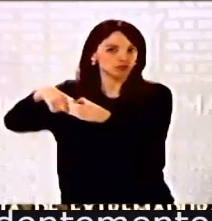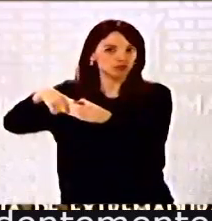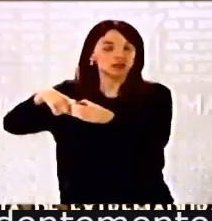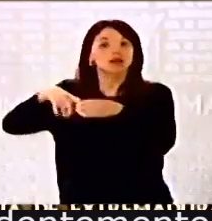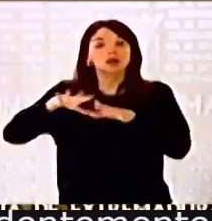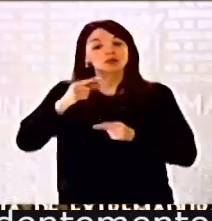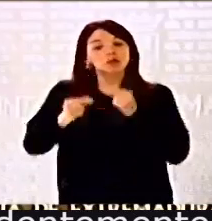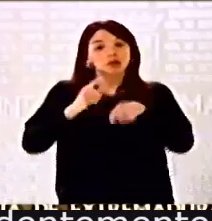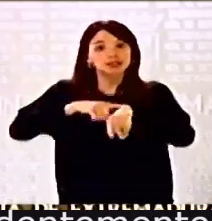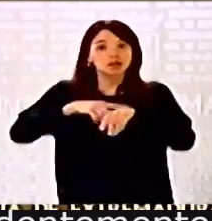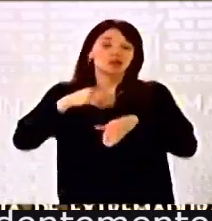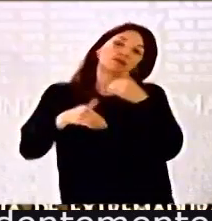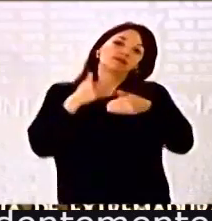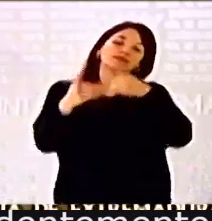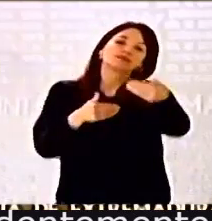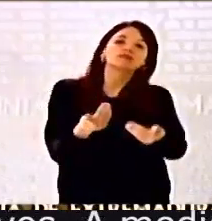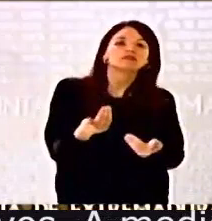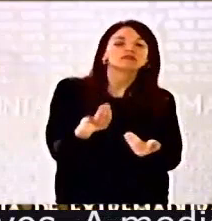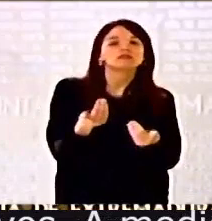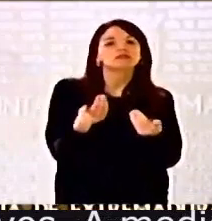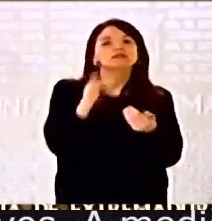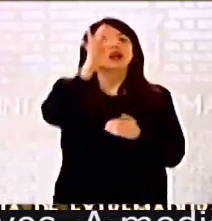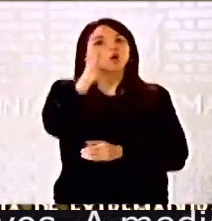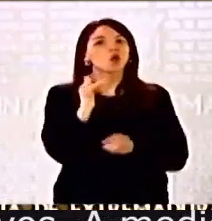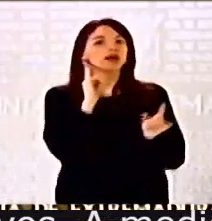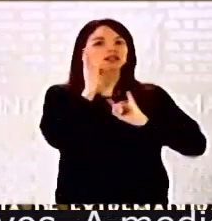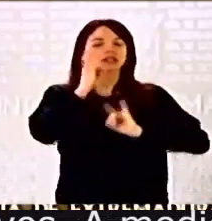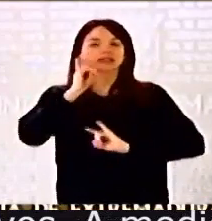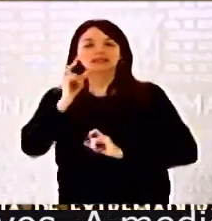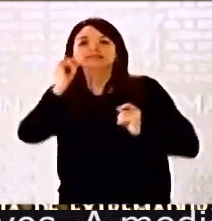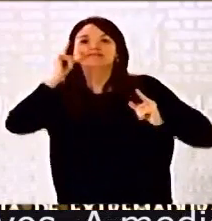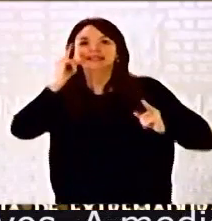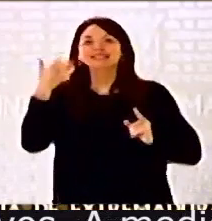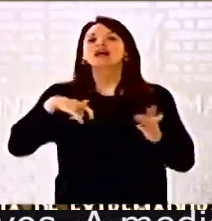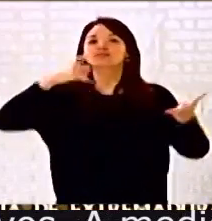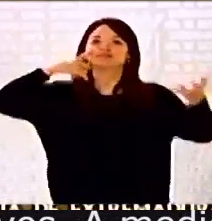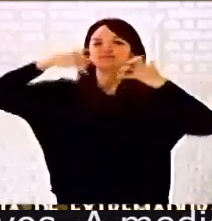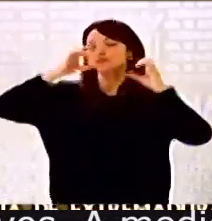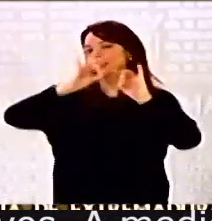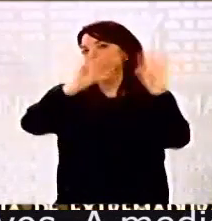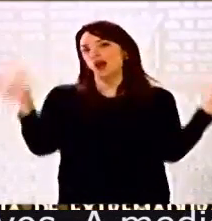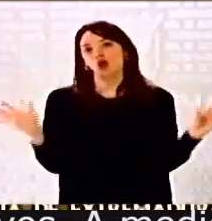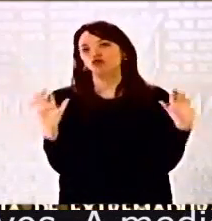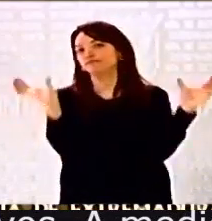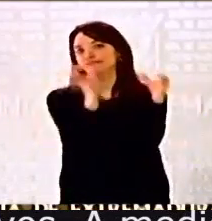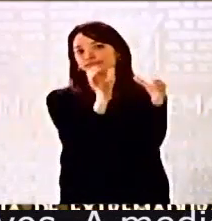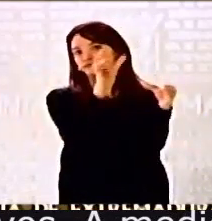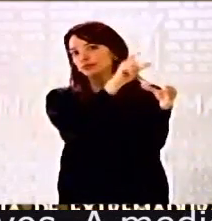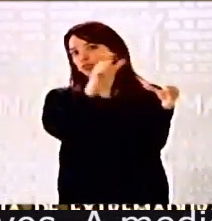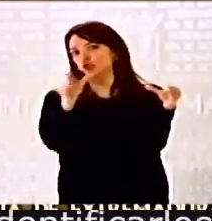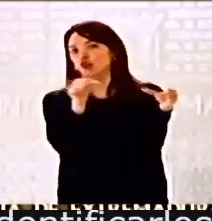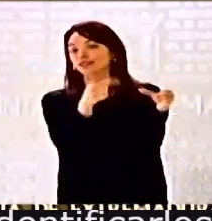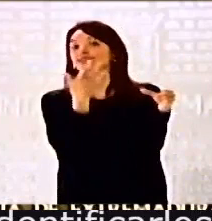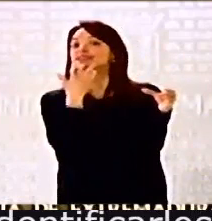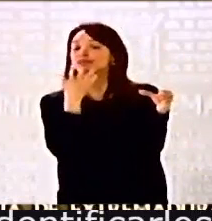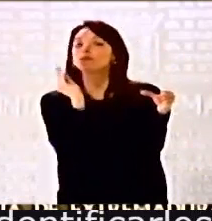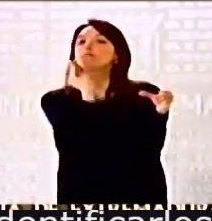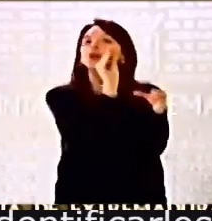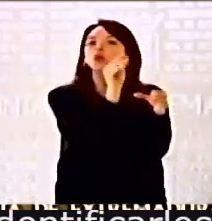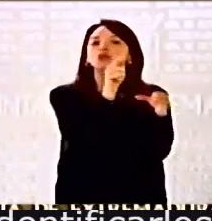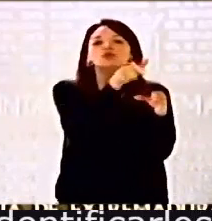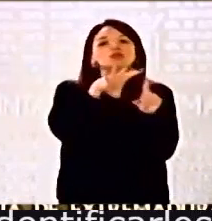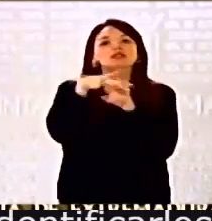avanza el tiempo, la encuesta sí que empieza a identificarlos claramente y tenemos que sí que les pregunta si usted se encuentra en